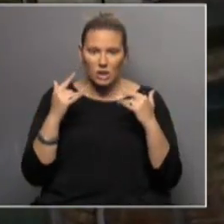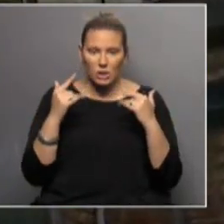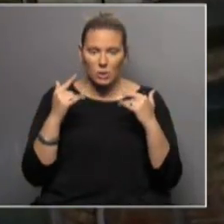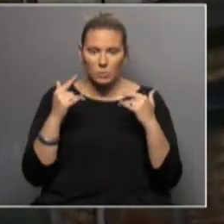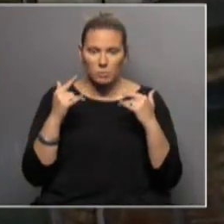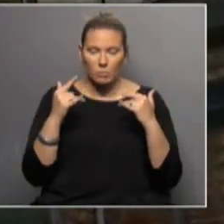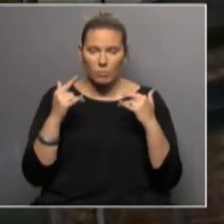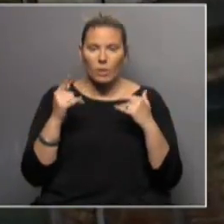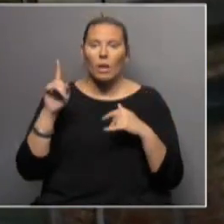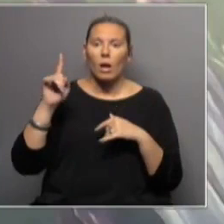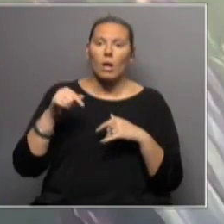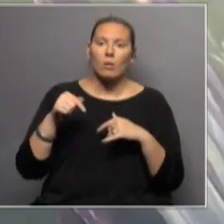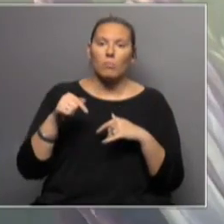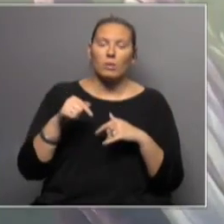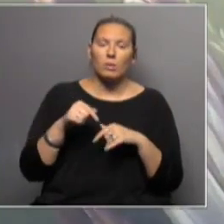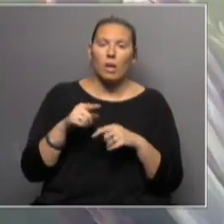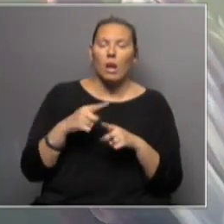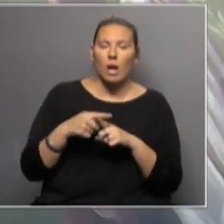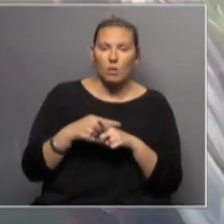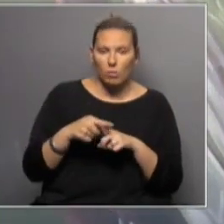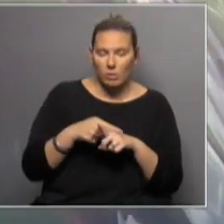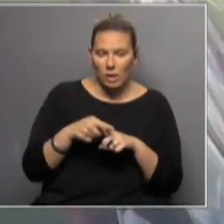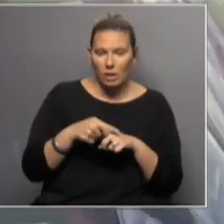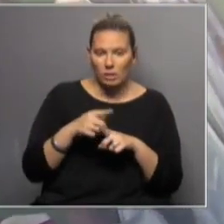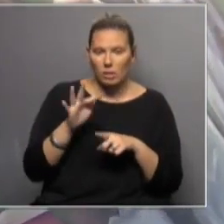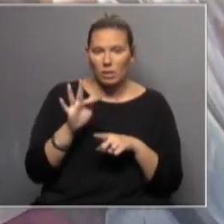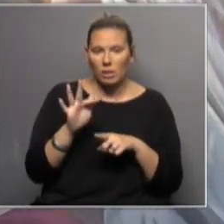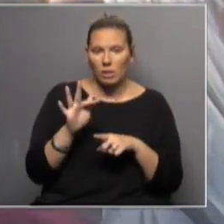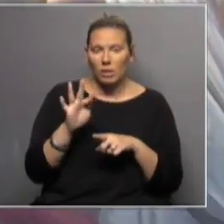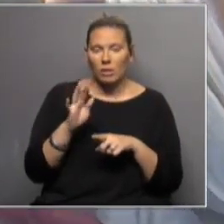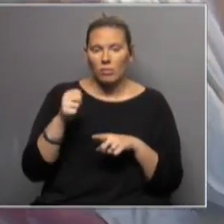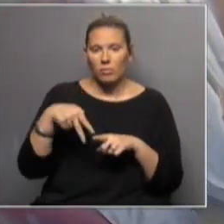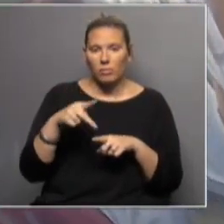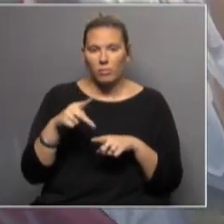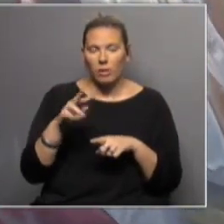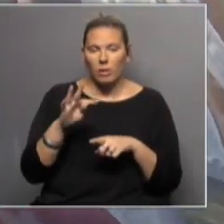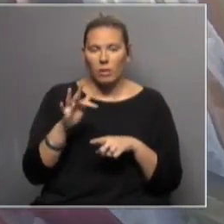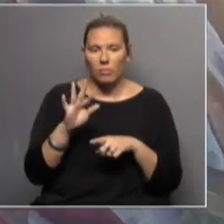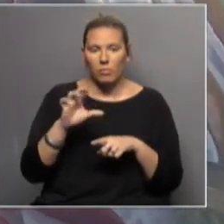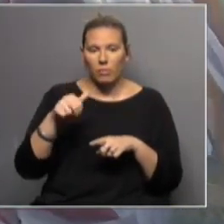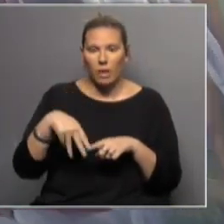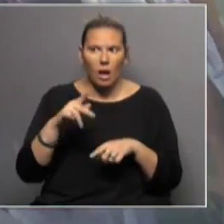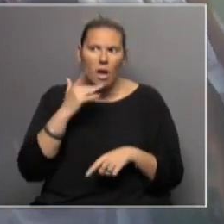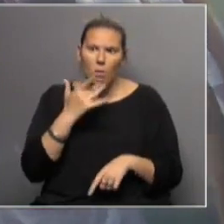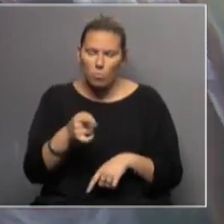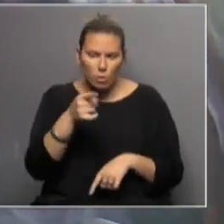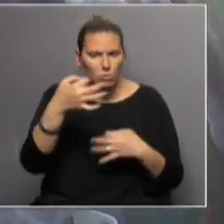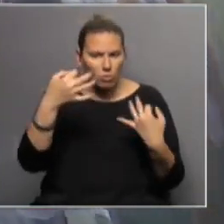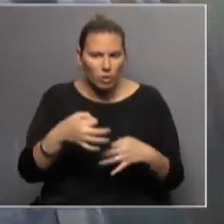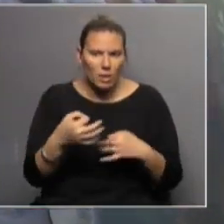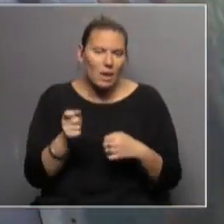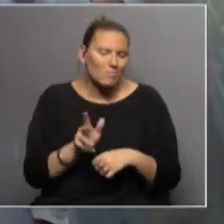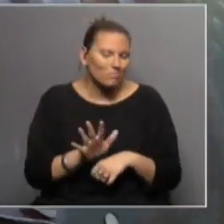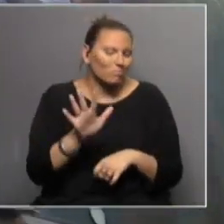que vinieron recomendados por la novia de Fran Nasser y bueno, quedó precioso, la verdad. Le da una